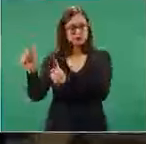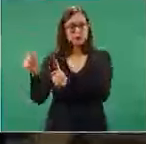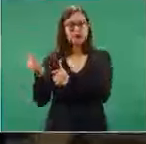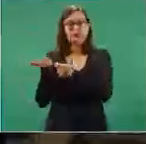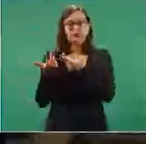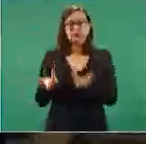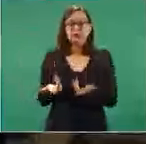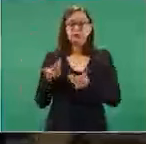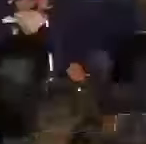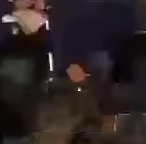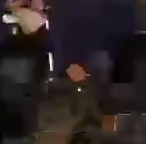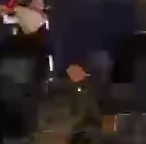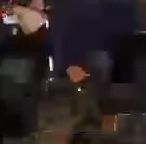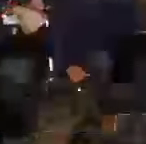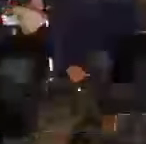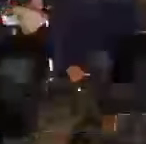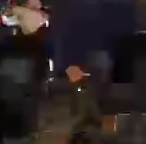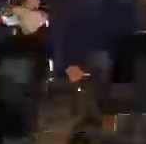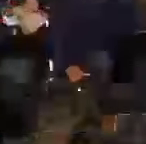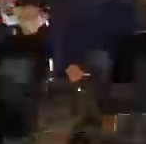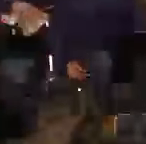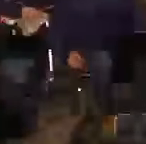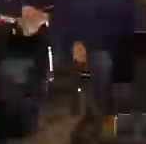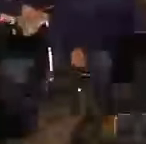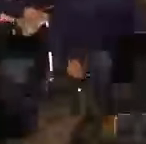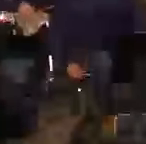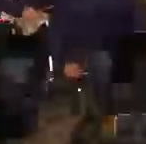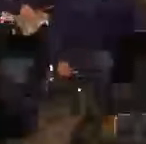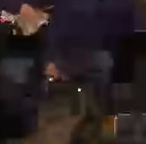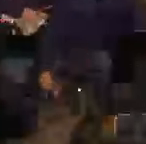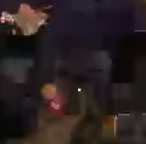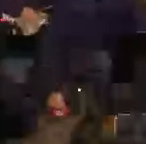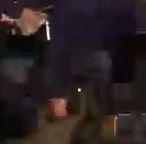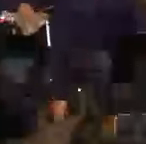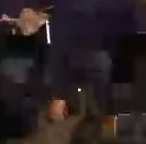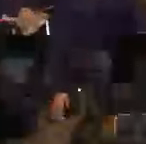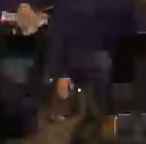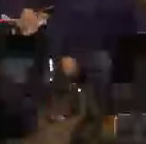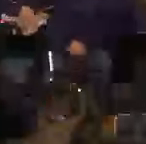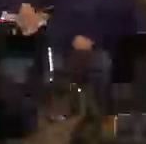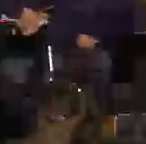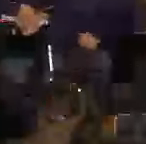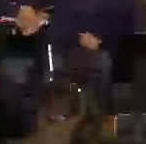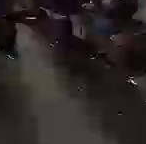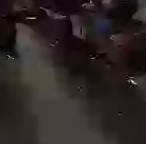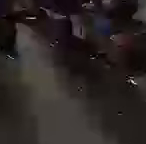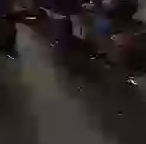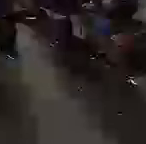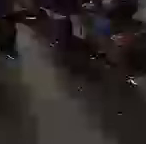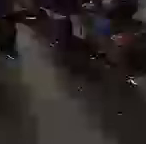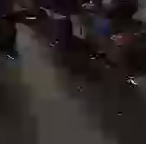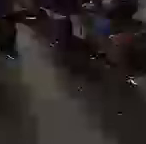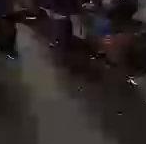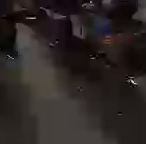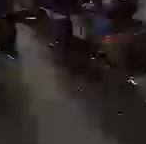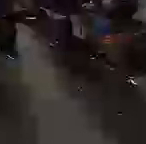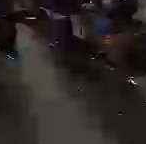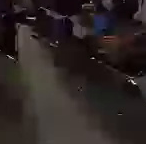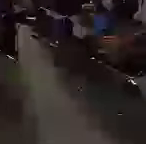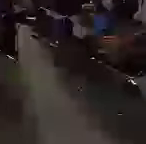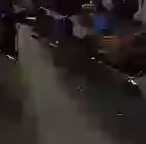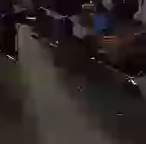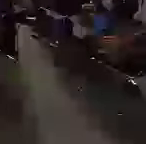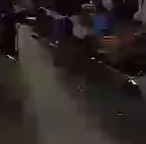migrantes avanzar ya en solitario y más peligroso también. ¿Cuál sería el fin? ¿Hasta dónde llegarían? Bueno,